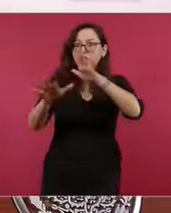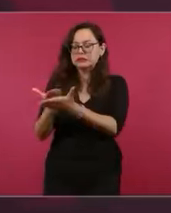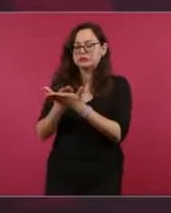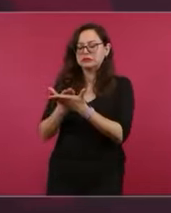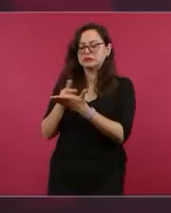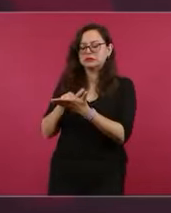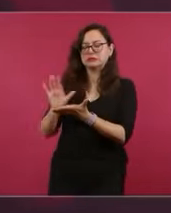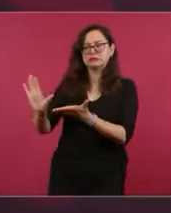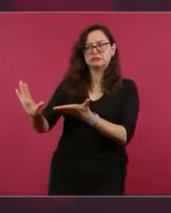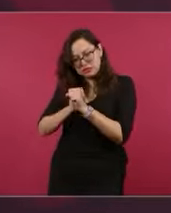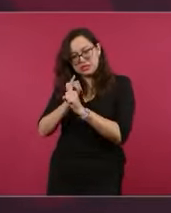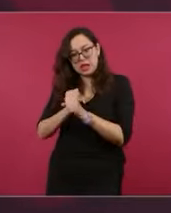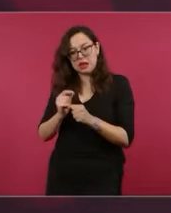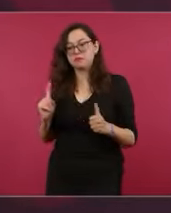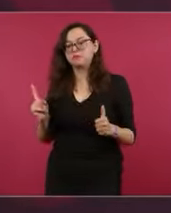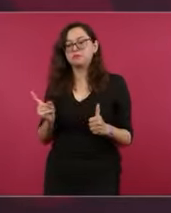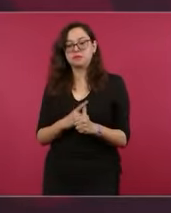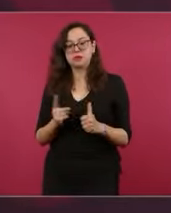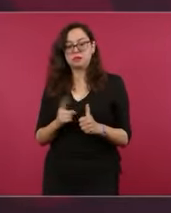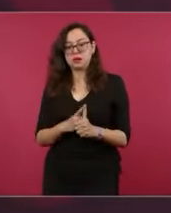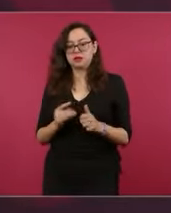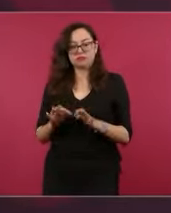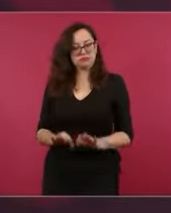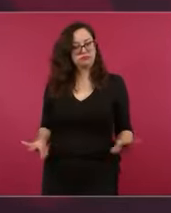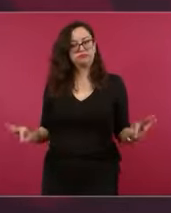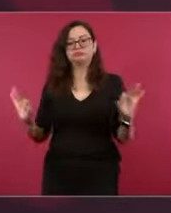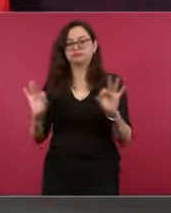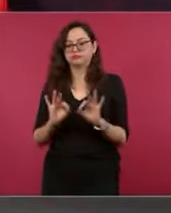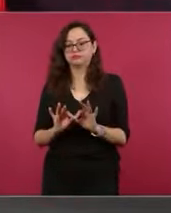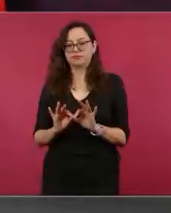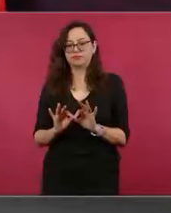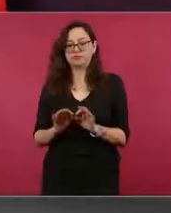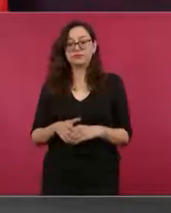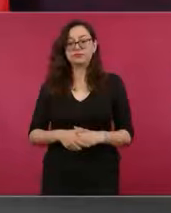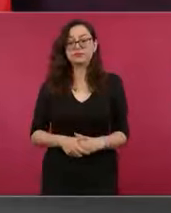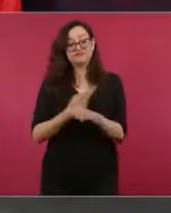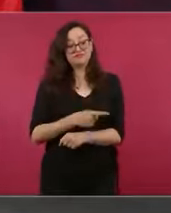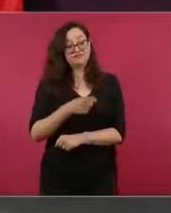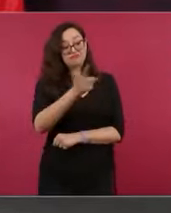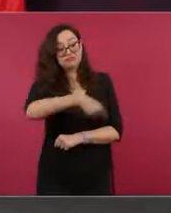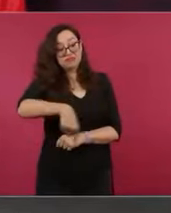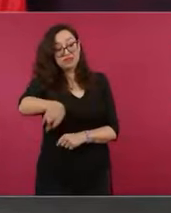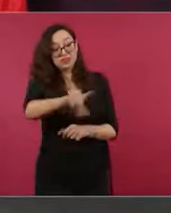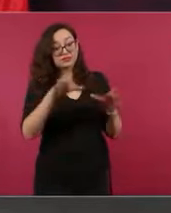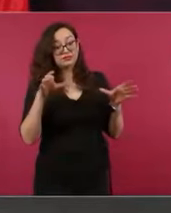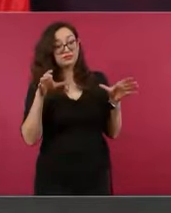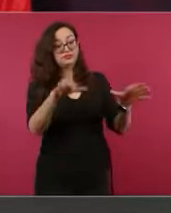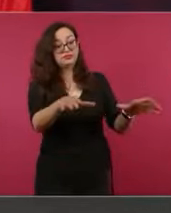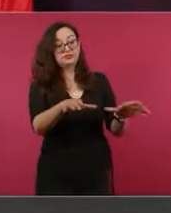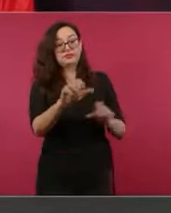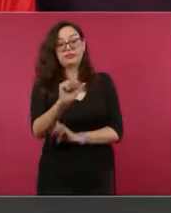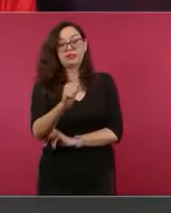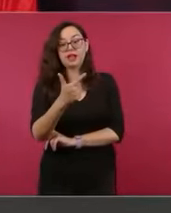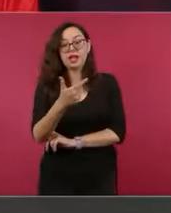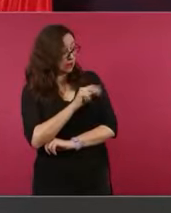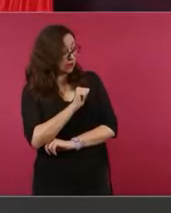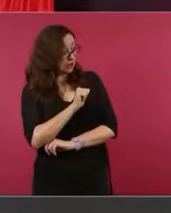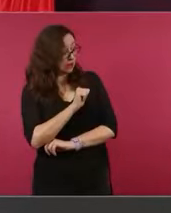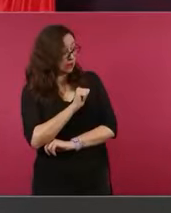presentan de prueba. Pero acá, regresando a Aguilar, a ver si a propósito era